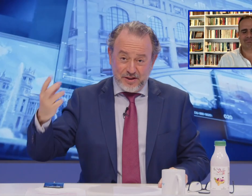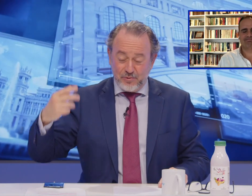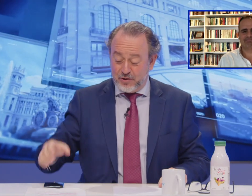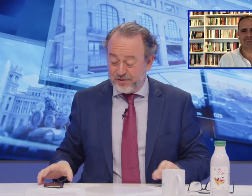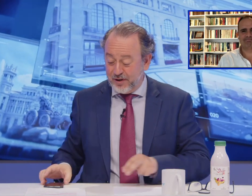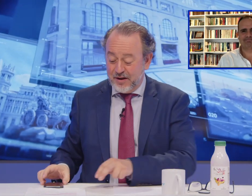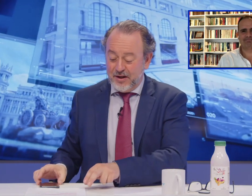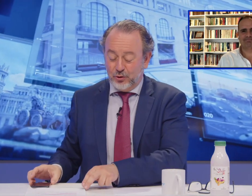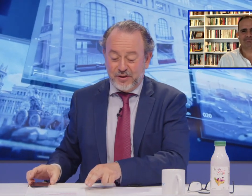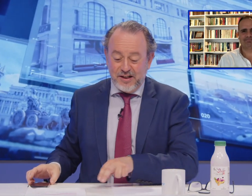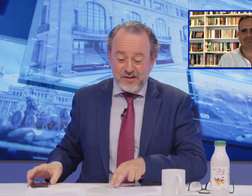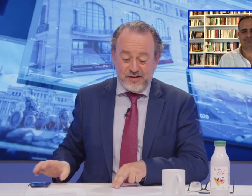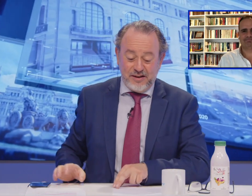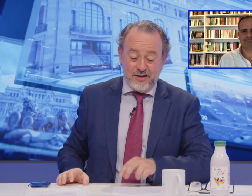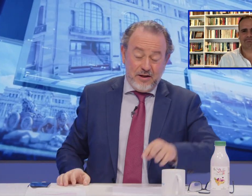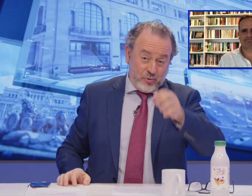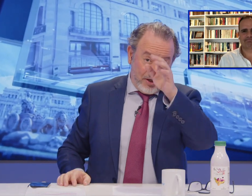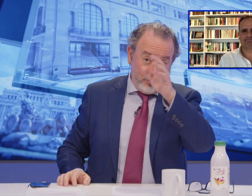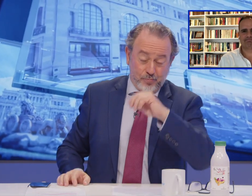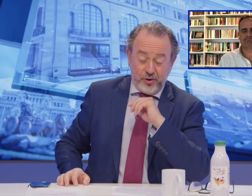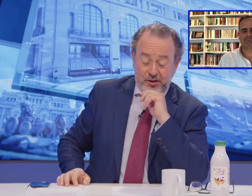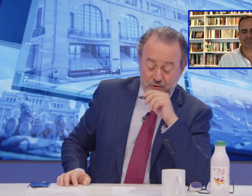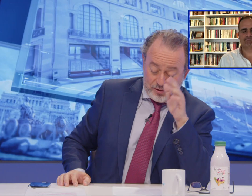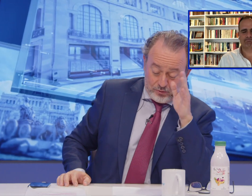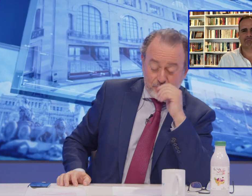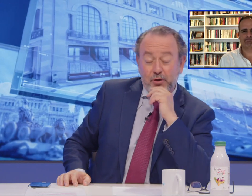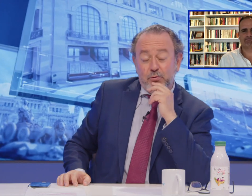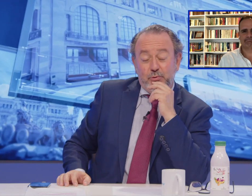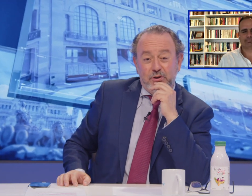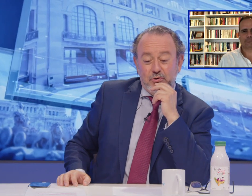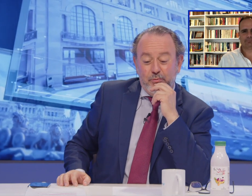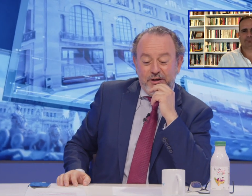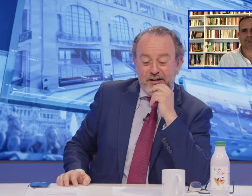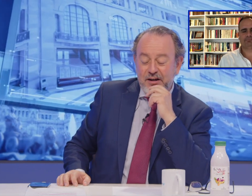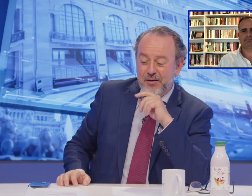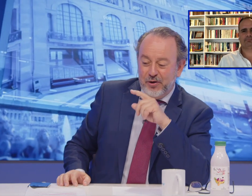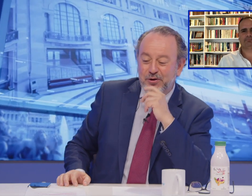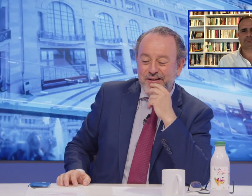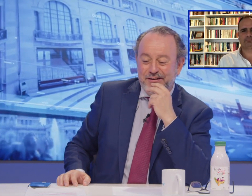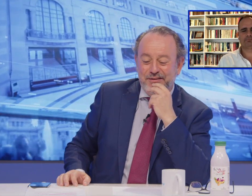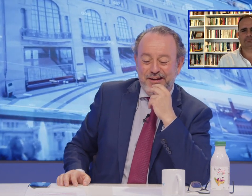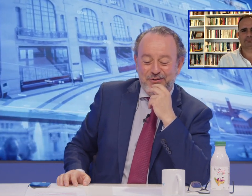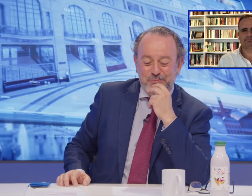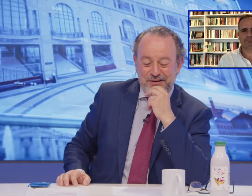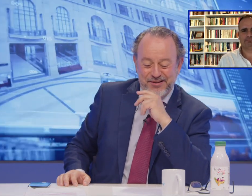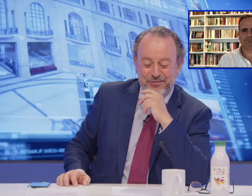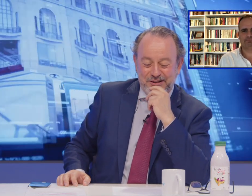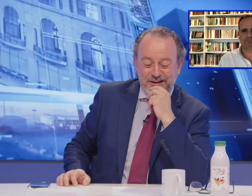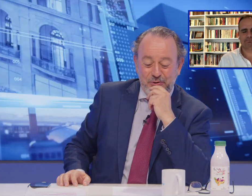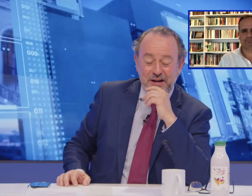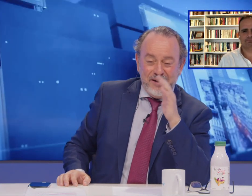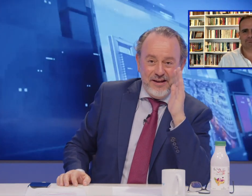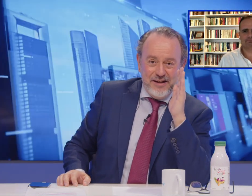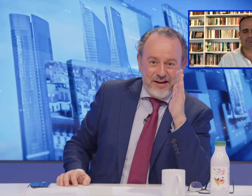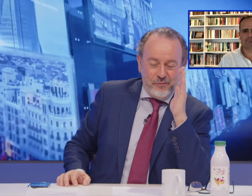analistas nos dedicamos a coleccionar tonterías de algunos políticos, no de todos, pero de algunos políticos como Belarra, pero decía Carlos Paz, y está bien